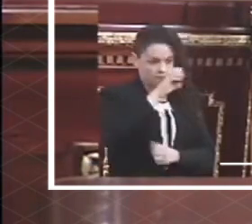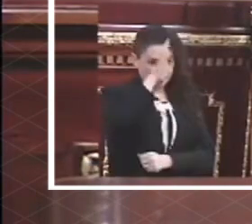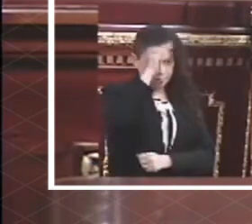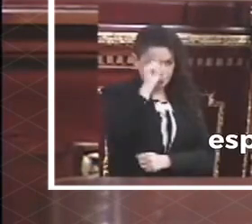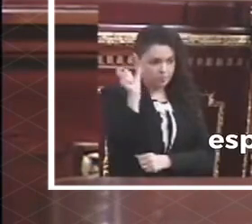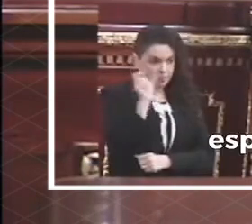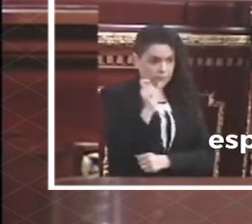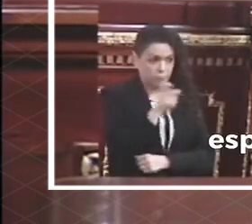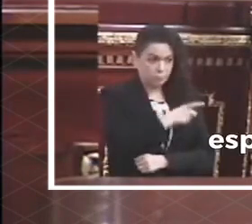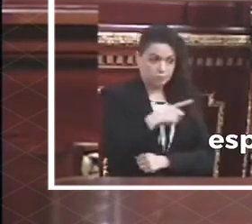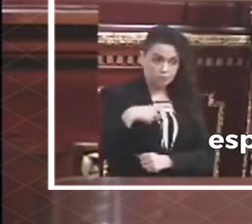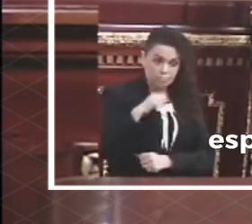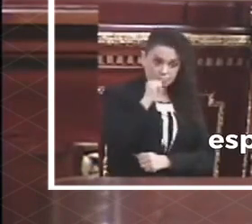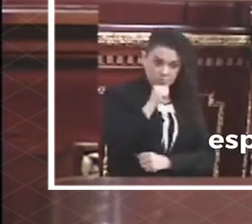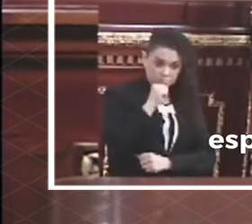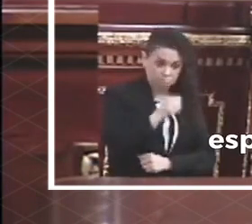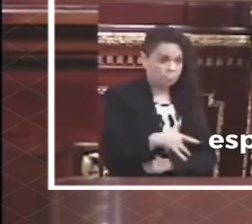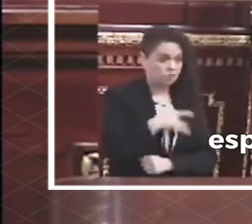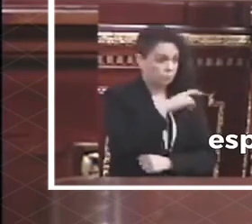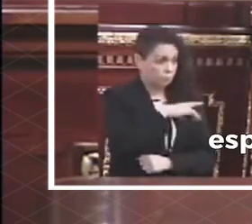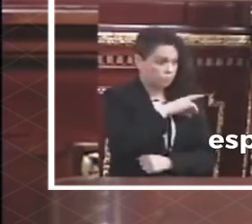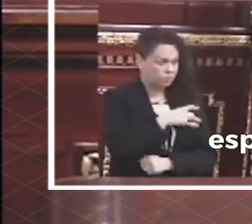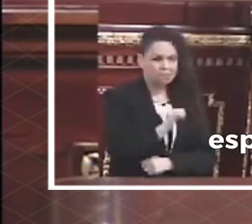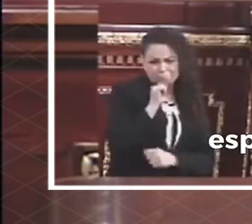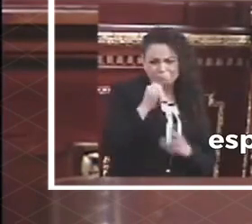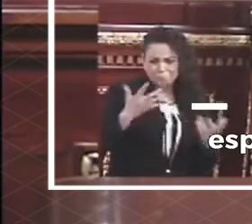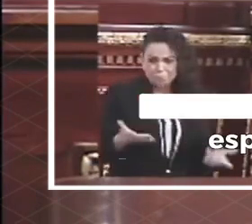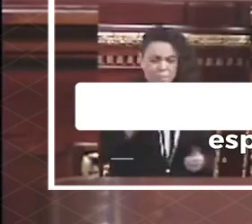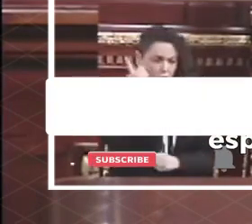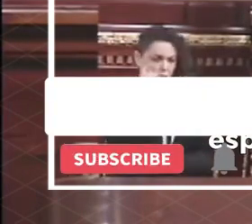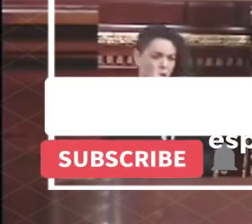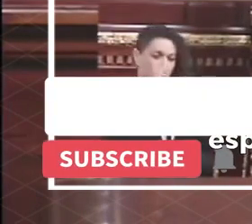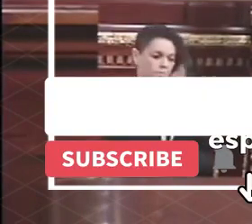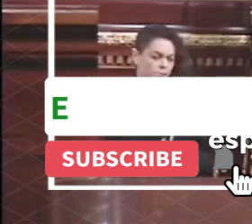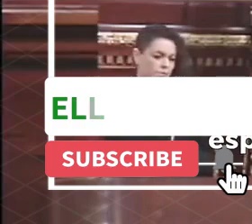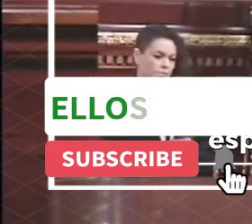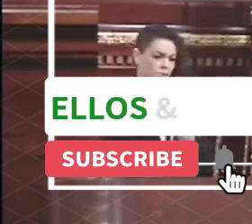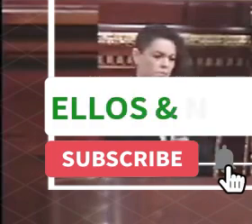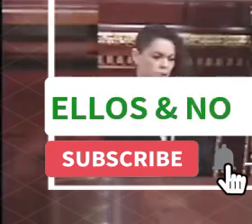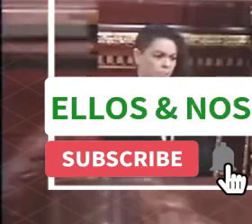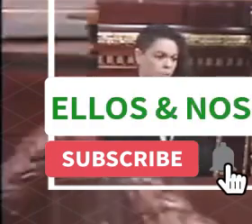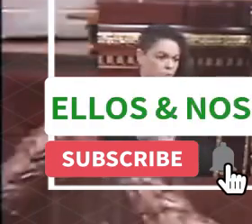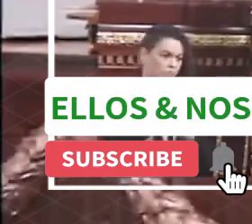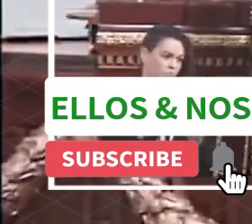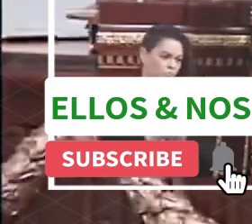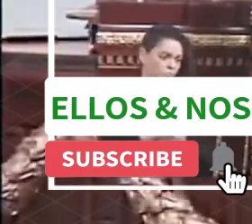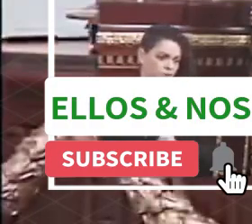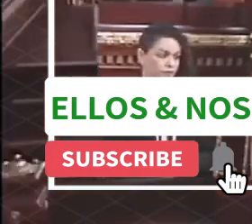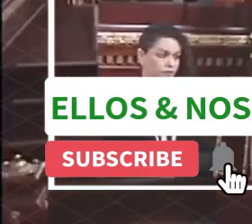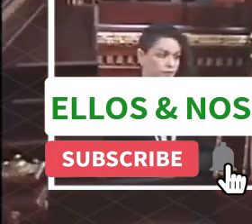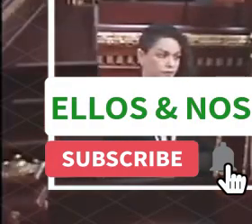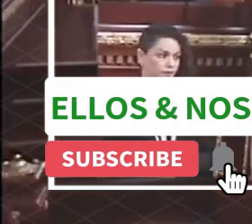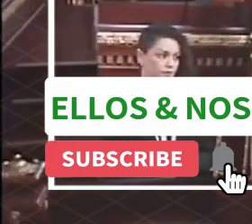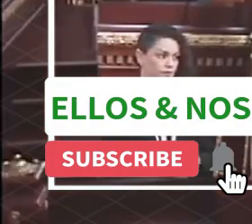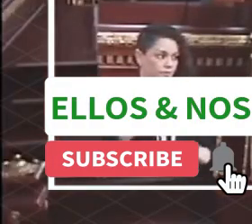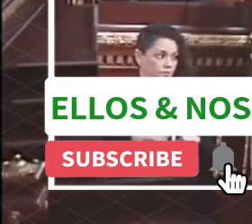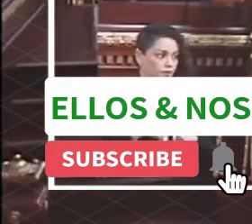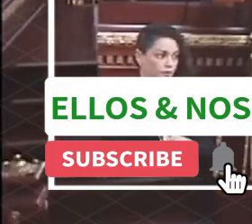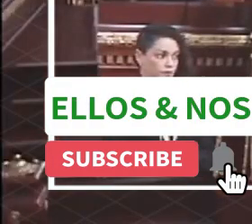Morena, así que esperamos se vote a favor de la presente propuesta. Es cuanto, diputado presidente.